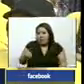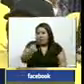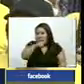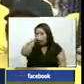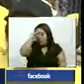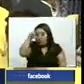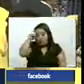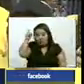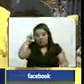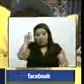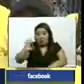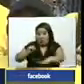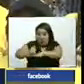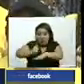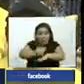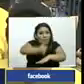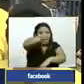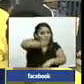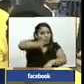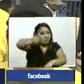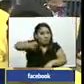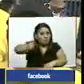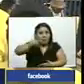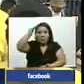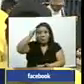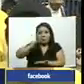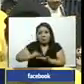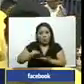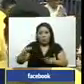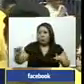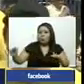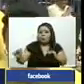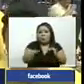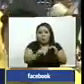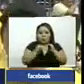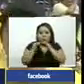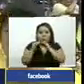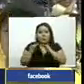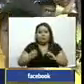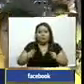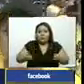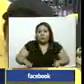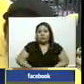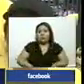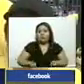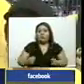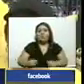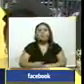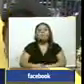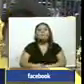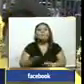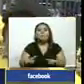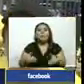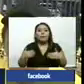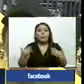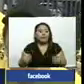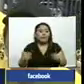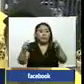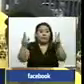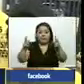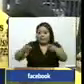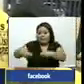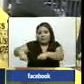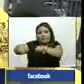van a estandarizar los salarios, se van a bajar los salarios de todo el sector público. A nivel de los